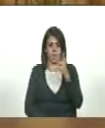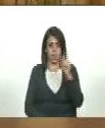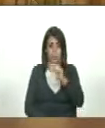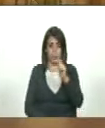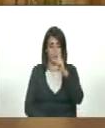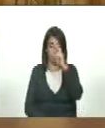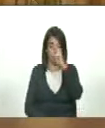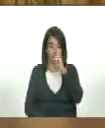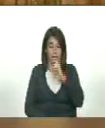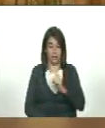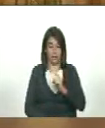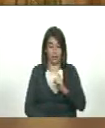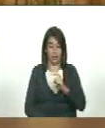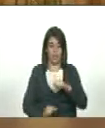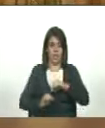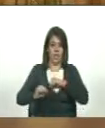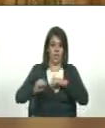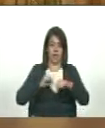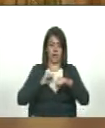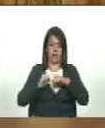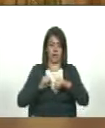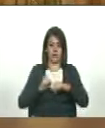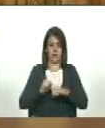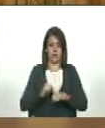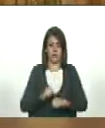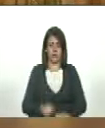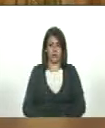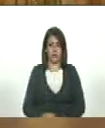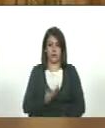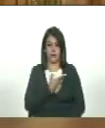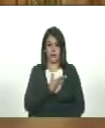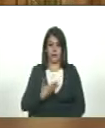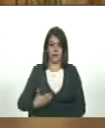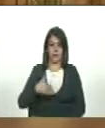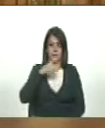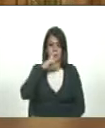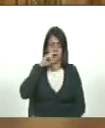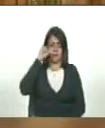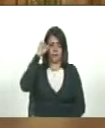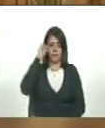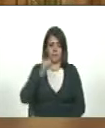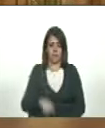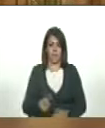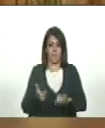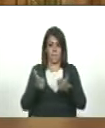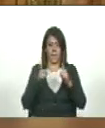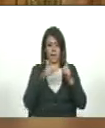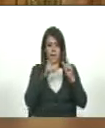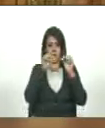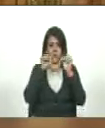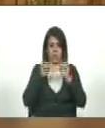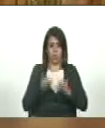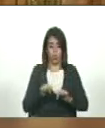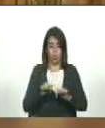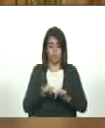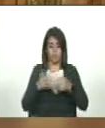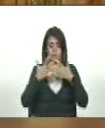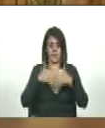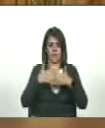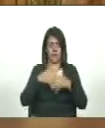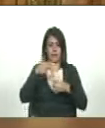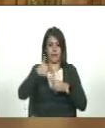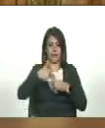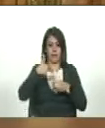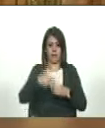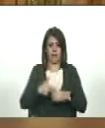año, una acción dirigida por el presidente Nicolás Maduro permitió que hoy la industria